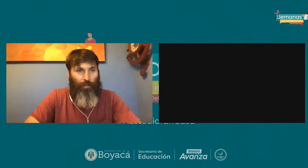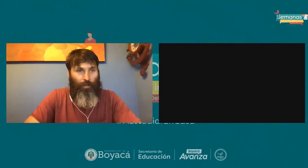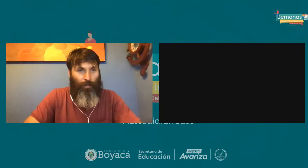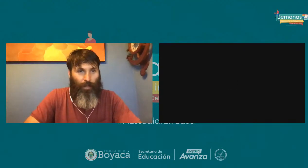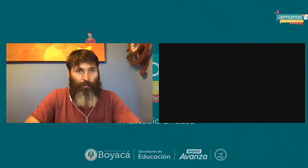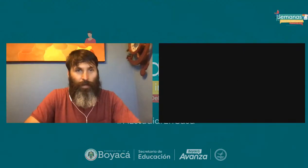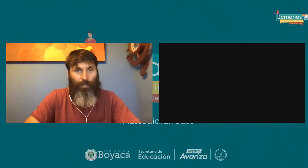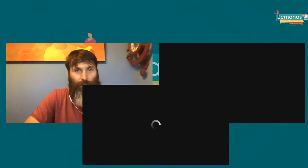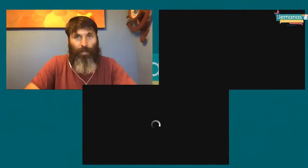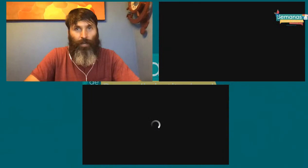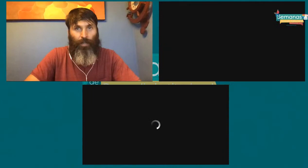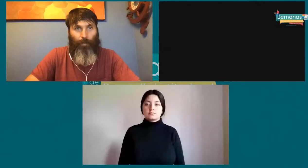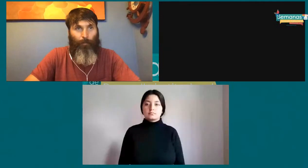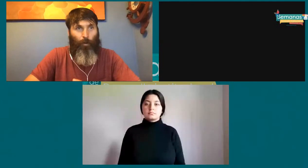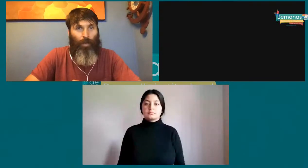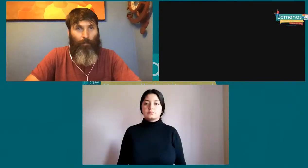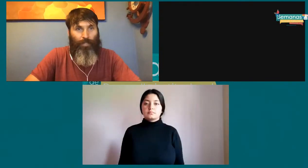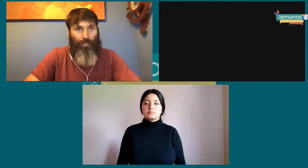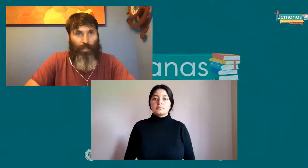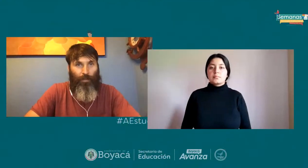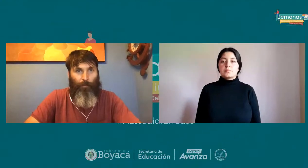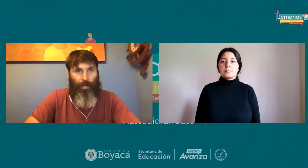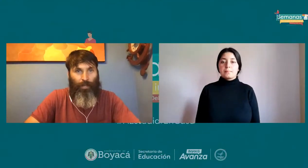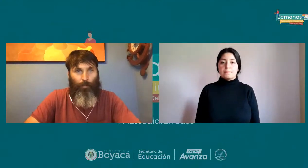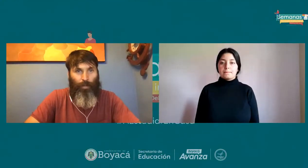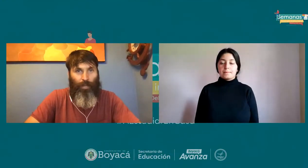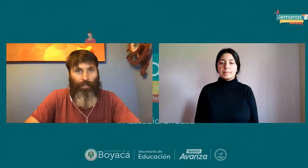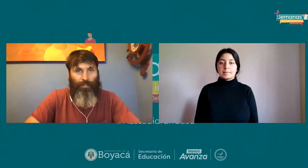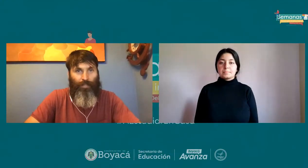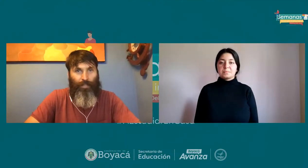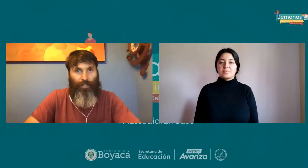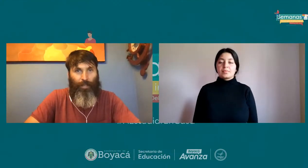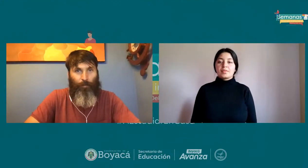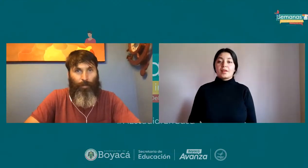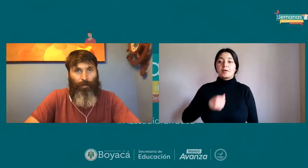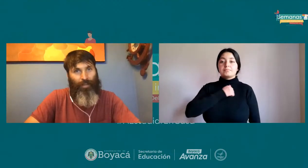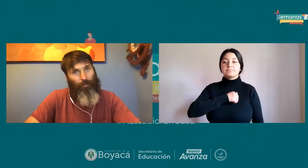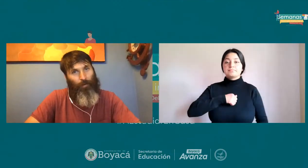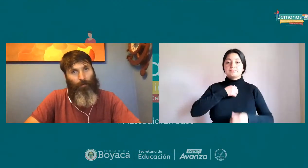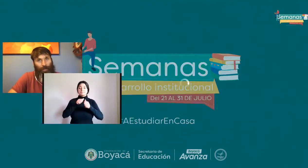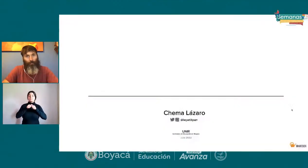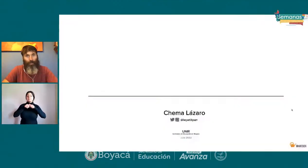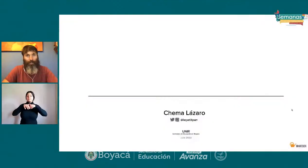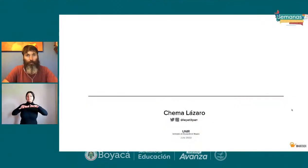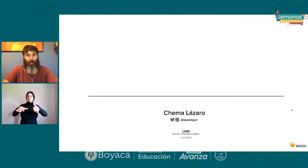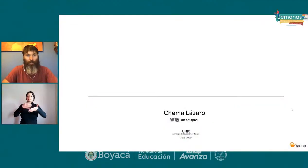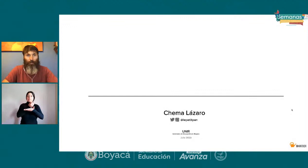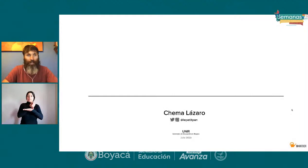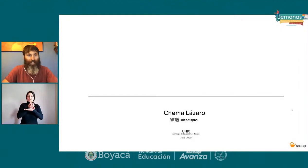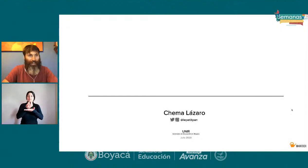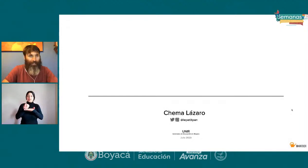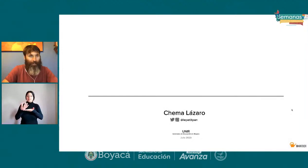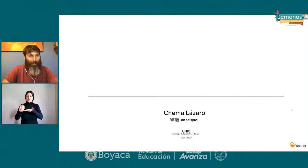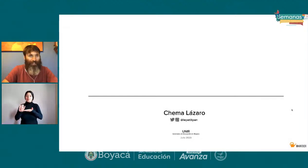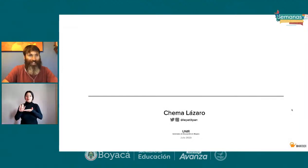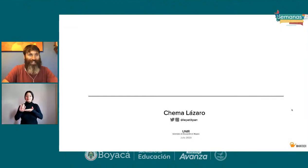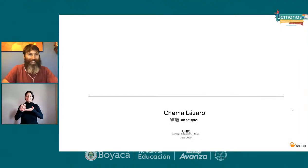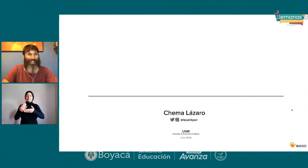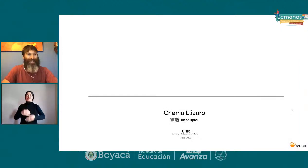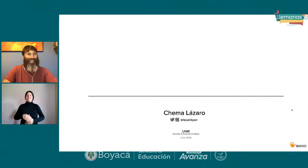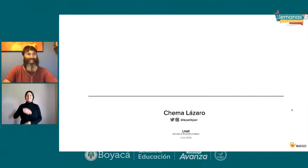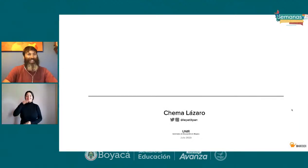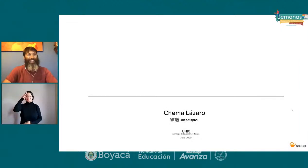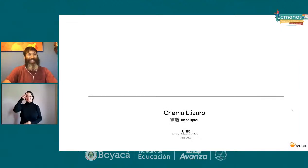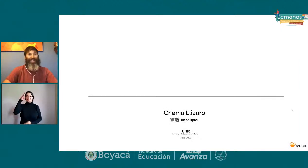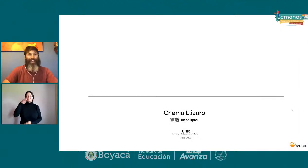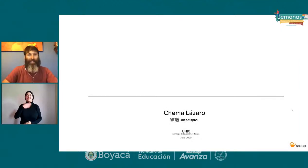vamos a ello. A ver, ahora que me pongan la presentación para que lo podáis ir viendo. ¡Ay, qué guay! Me han cambiado de intérprete. Hola, encantado.